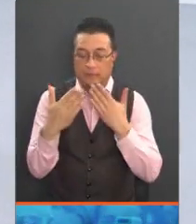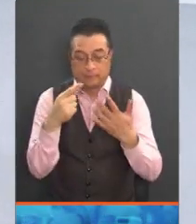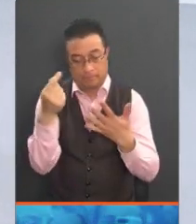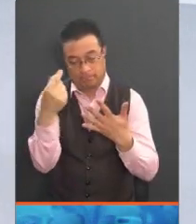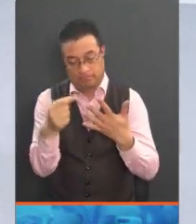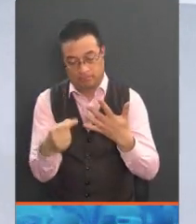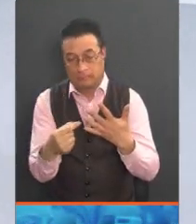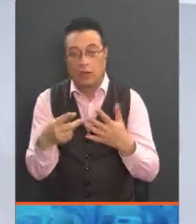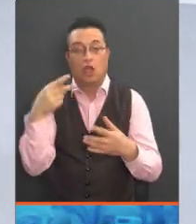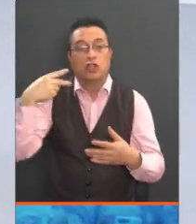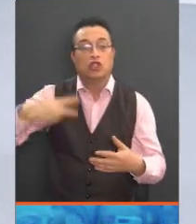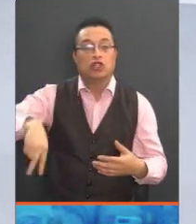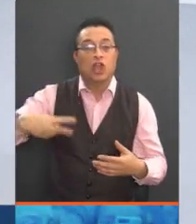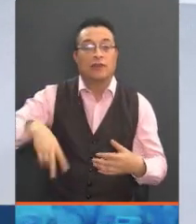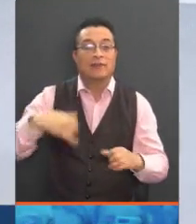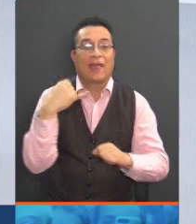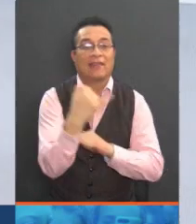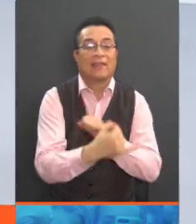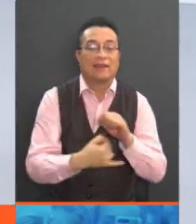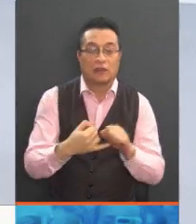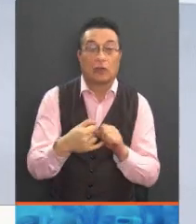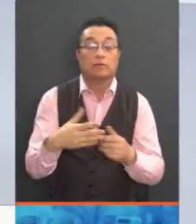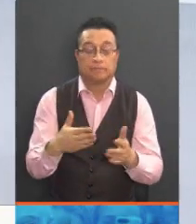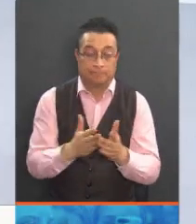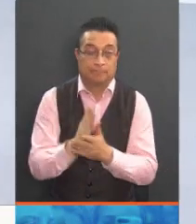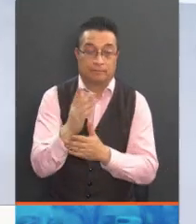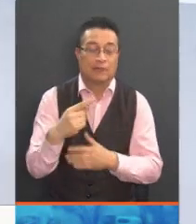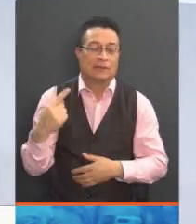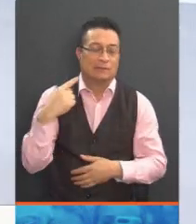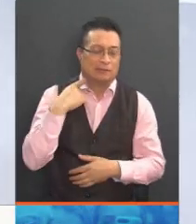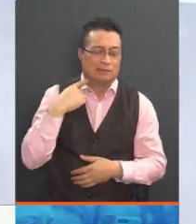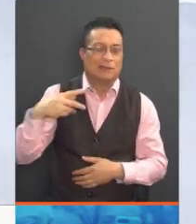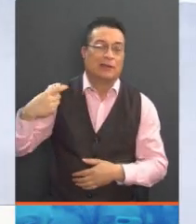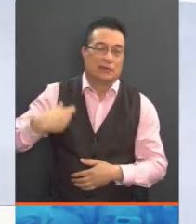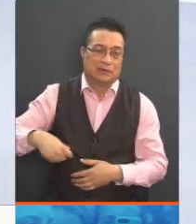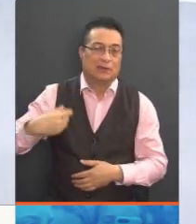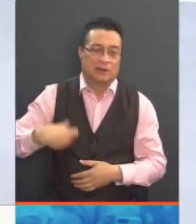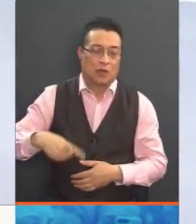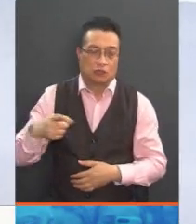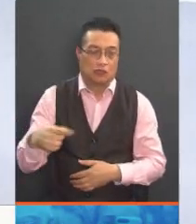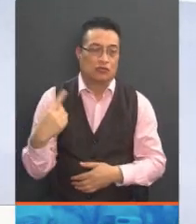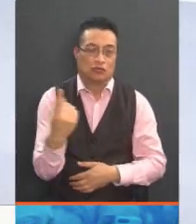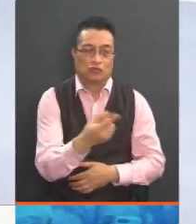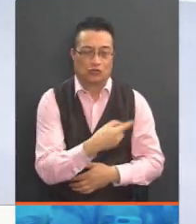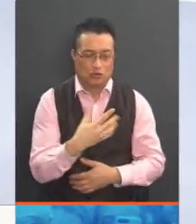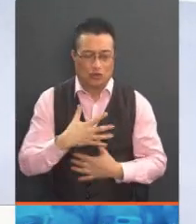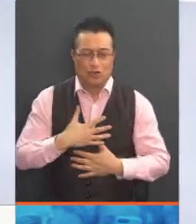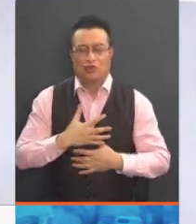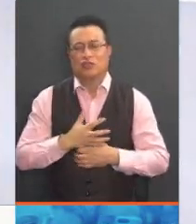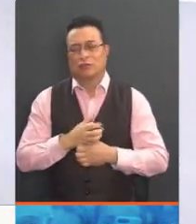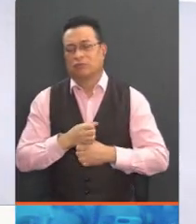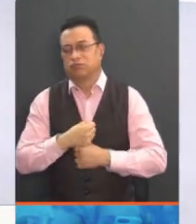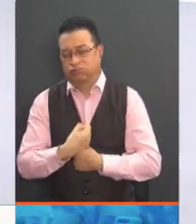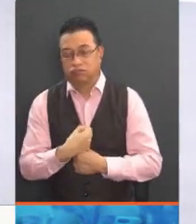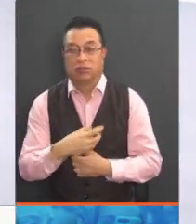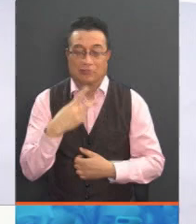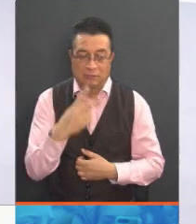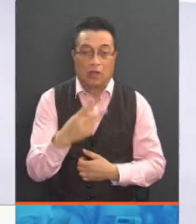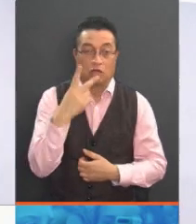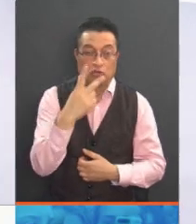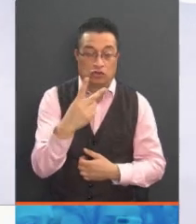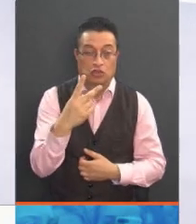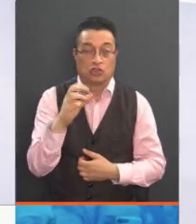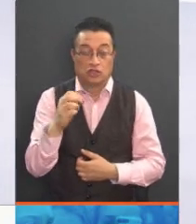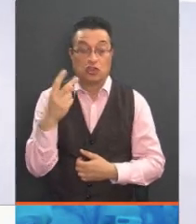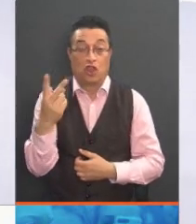las noticias internacionales, partiendo por la tragedia de ayer en Estados Unidos que nos tiene absolutamente conmocionados, Carlos. Ya van